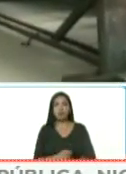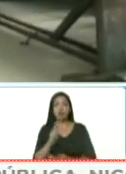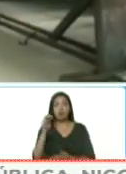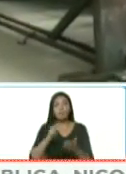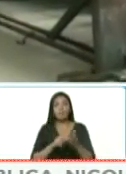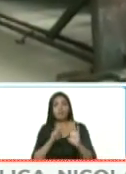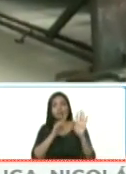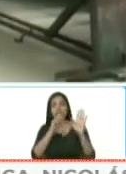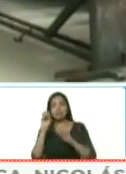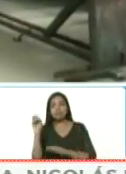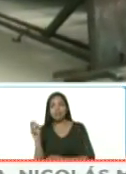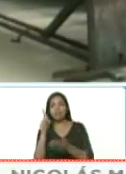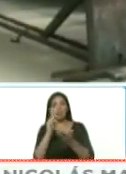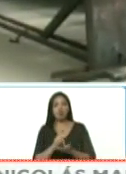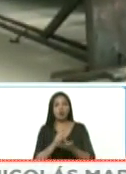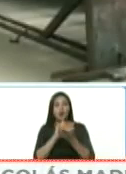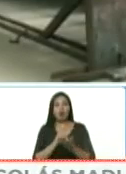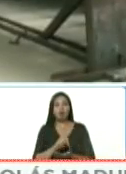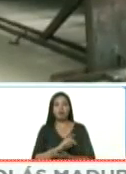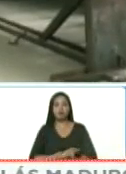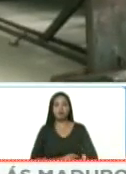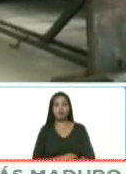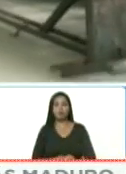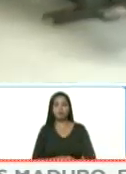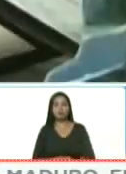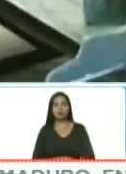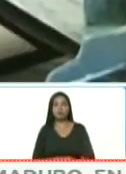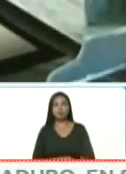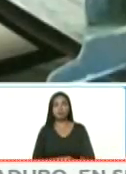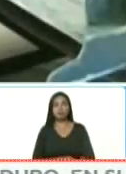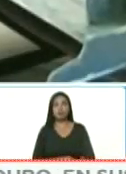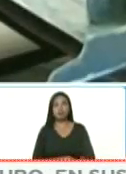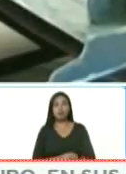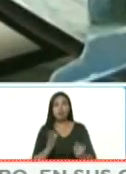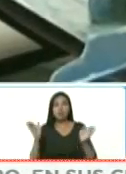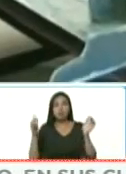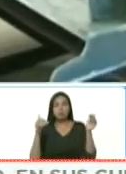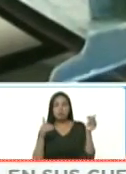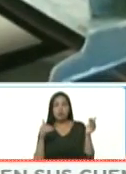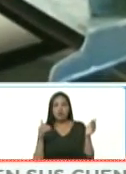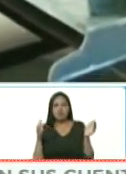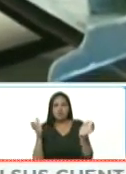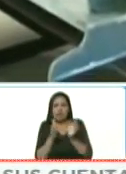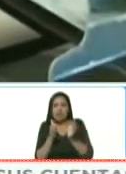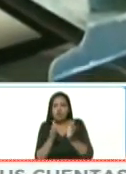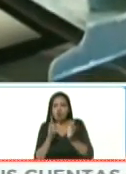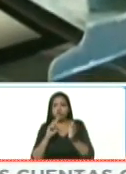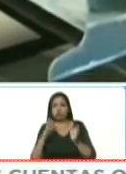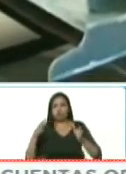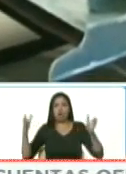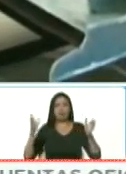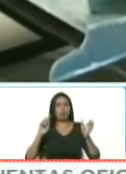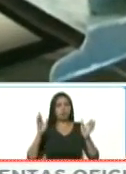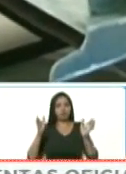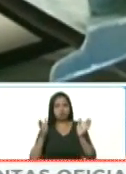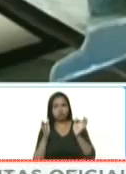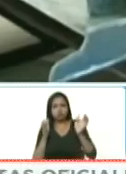2.600 toneladas. 2.600 toneladas. Ni tan pequeño, ni tan grande,